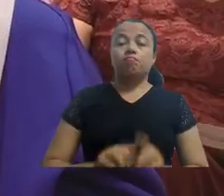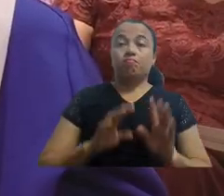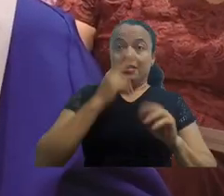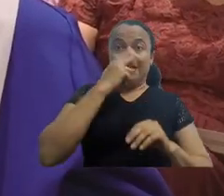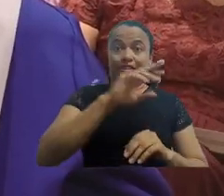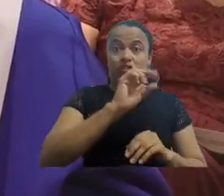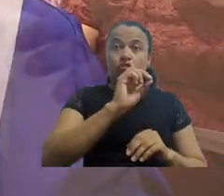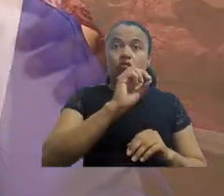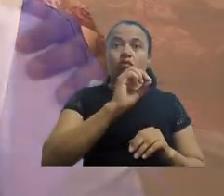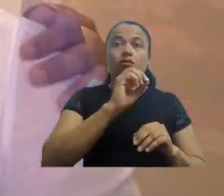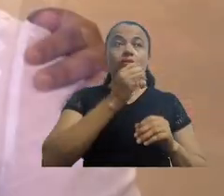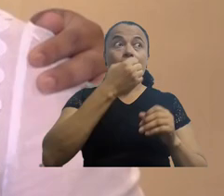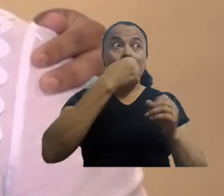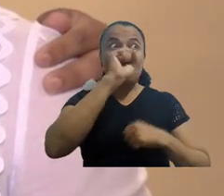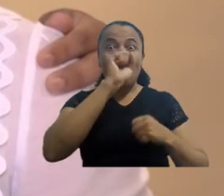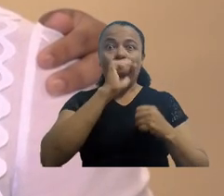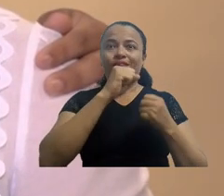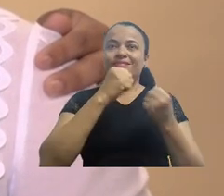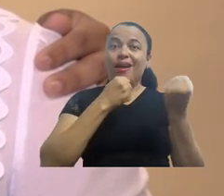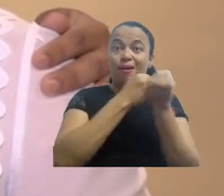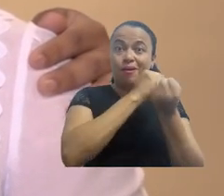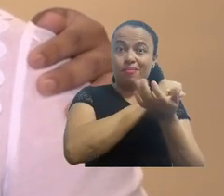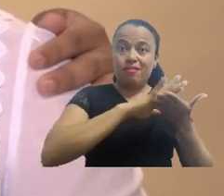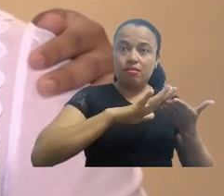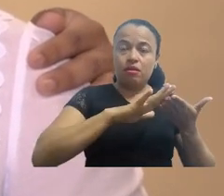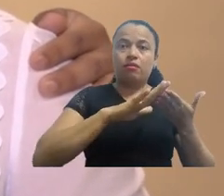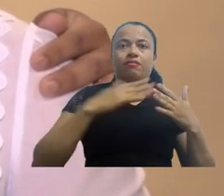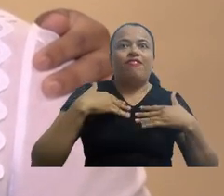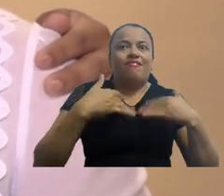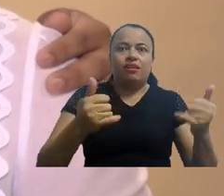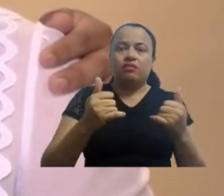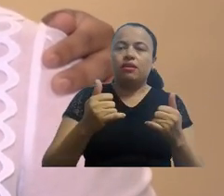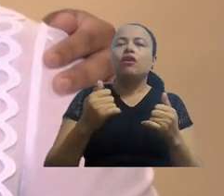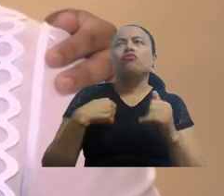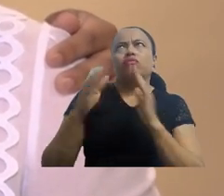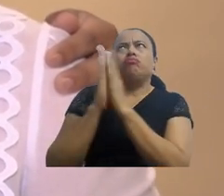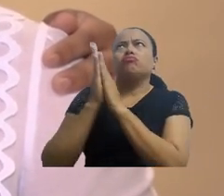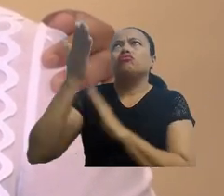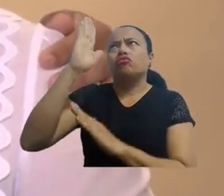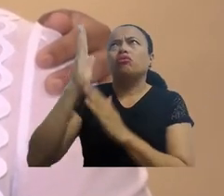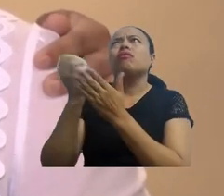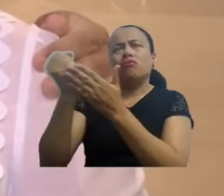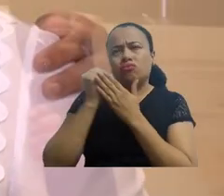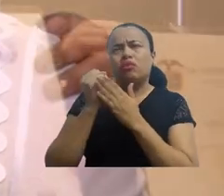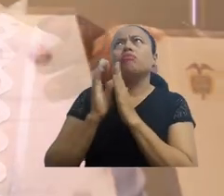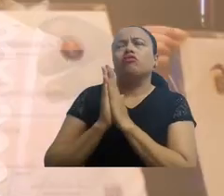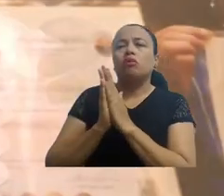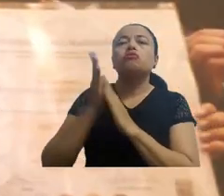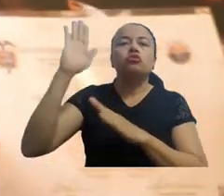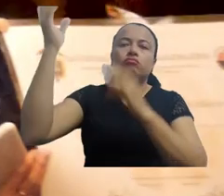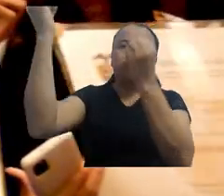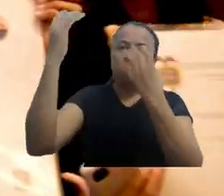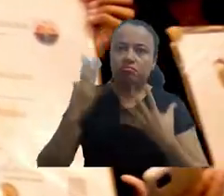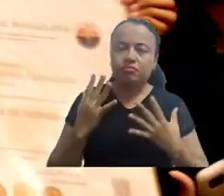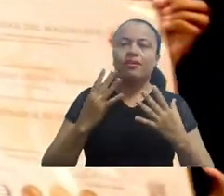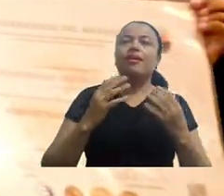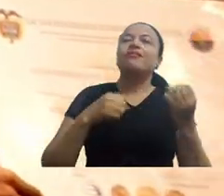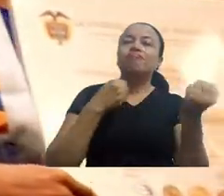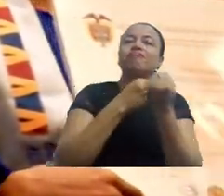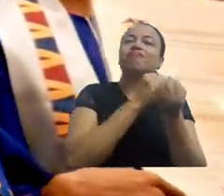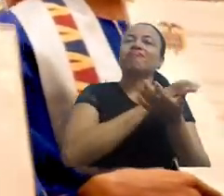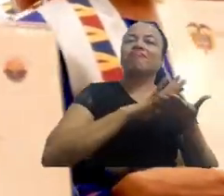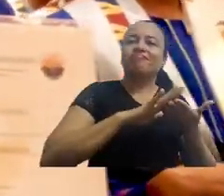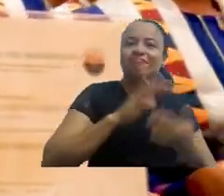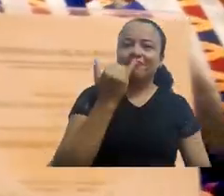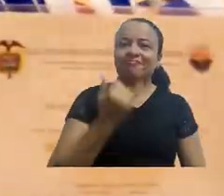Cuando mi hijo ganó la beca fue la felicidad más grande porque se lo pedí a Dios día y noche y Dios me regaló la bendición que él ganó